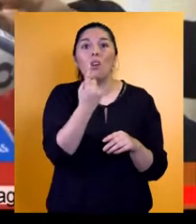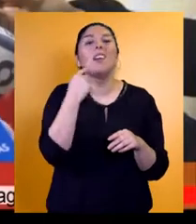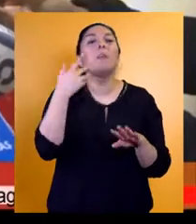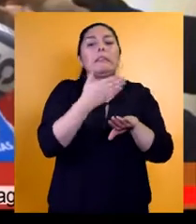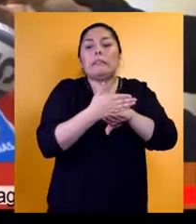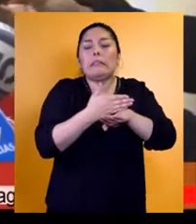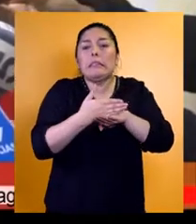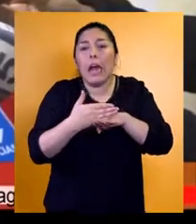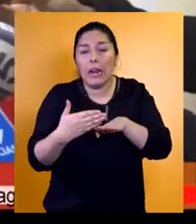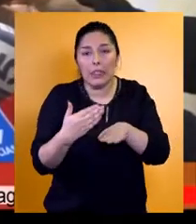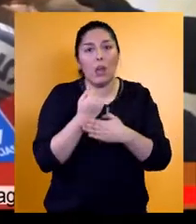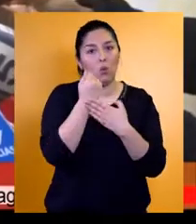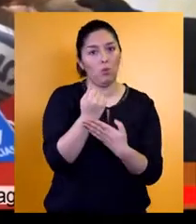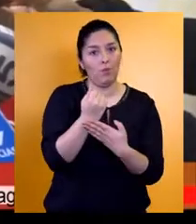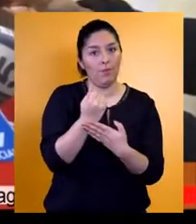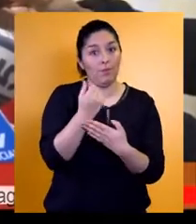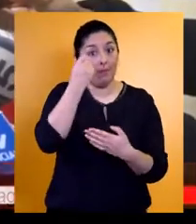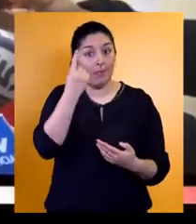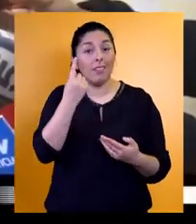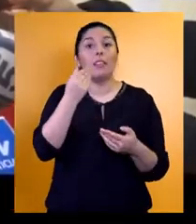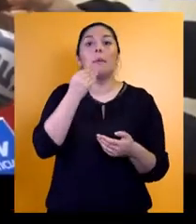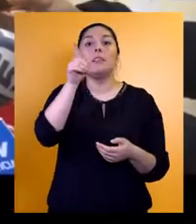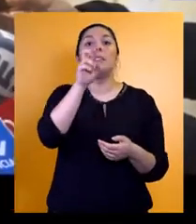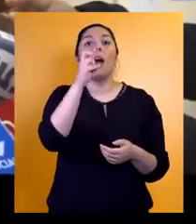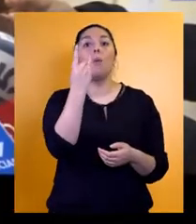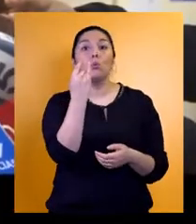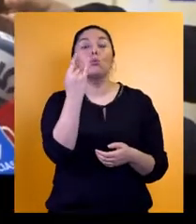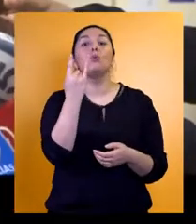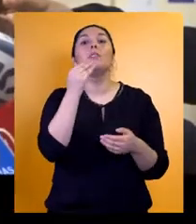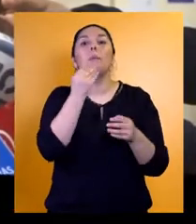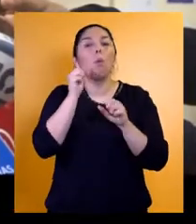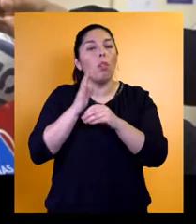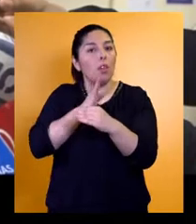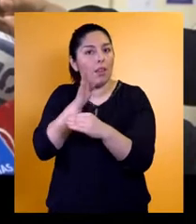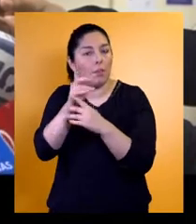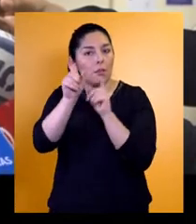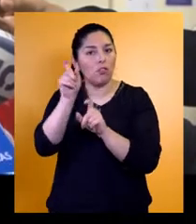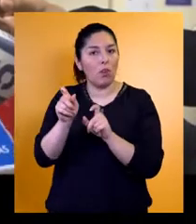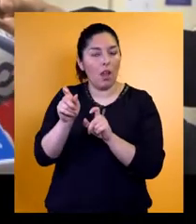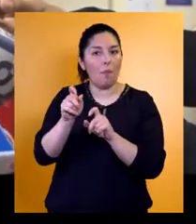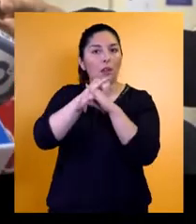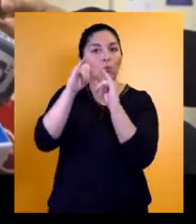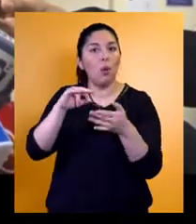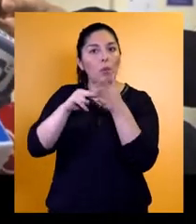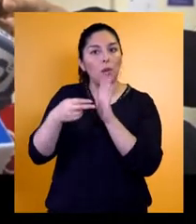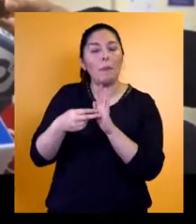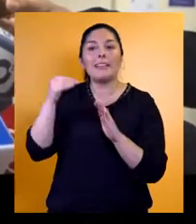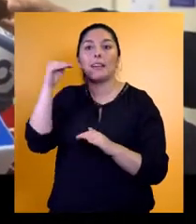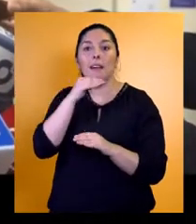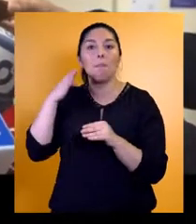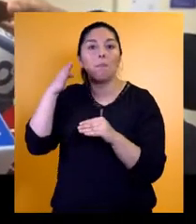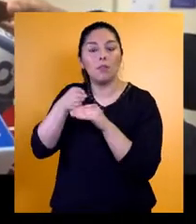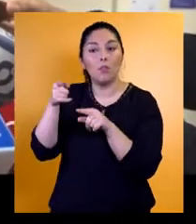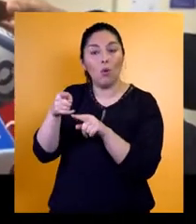vamos a tener mucho retraso en la atención y con ello mucha complicación asociada. Los SAPU se están fortaleciendo, hacer un